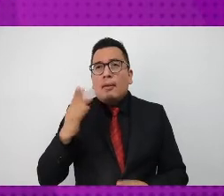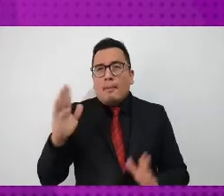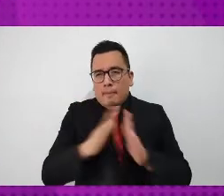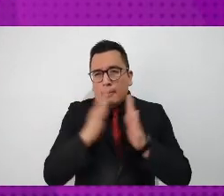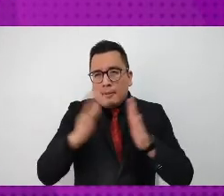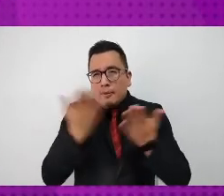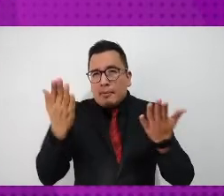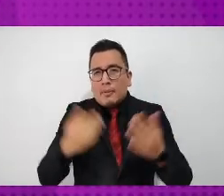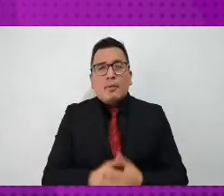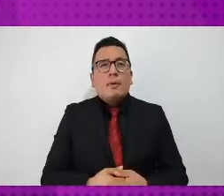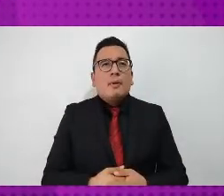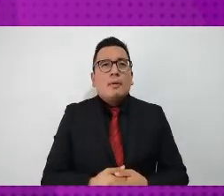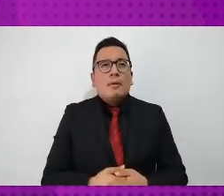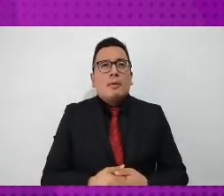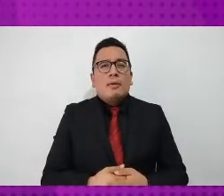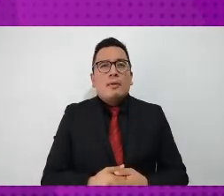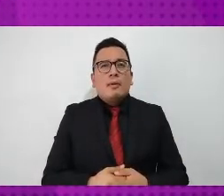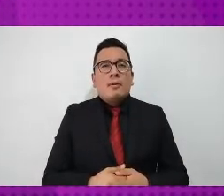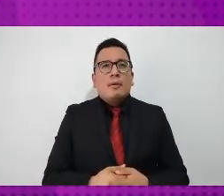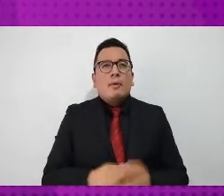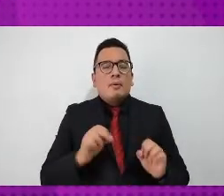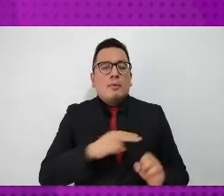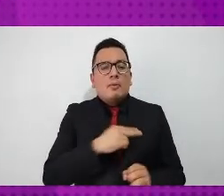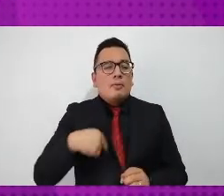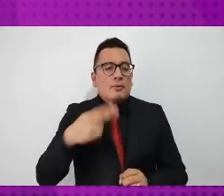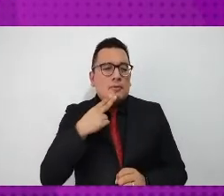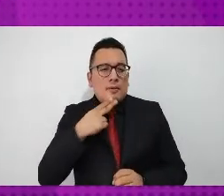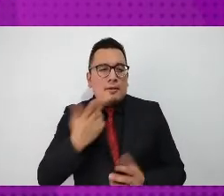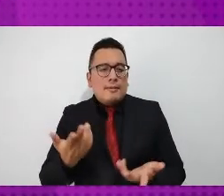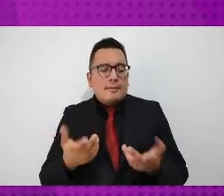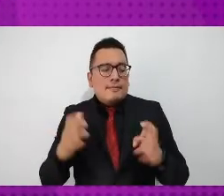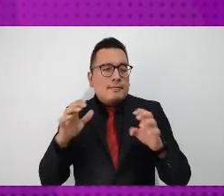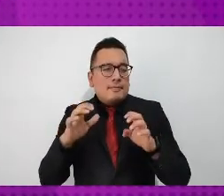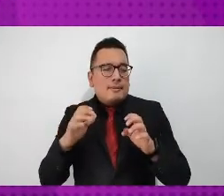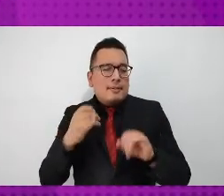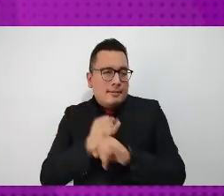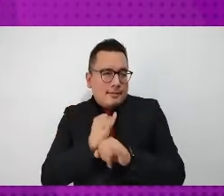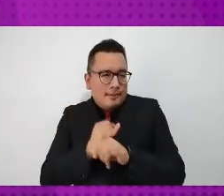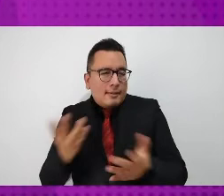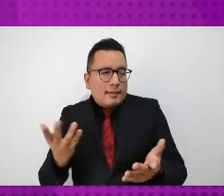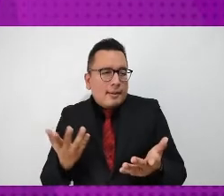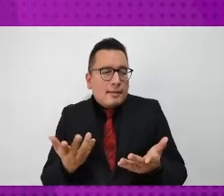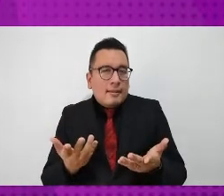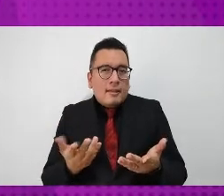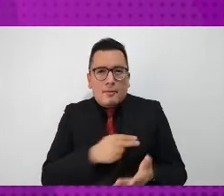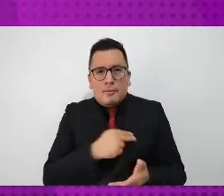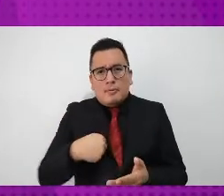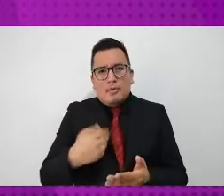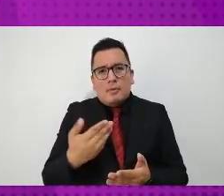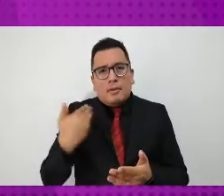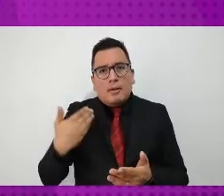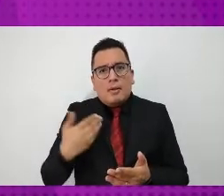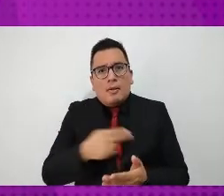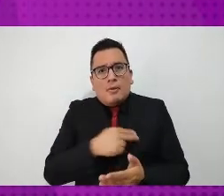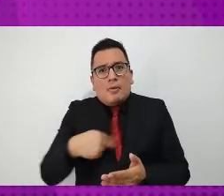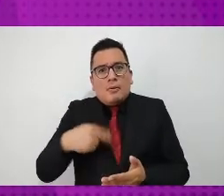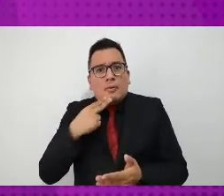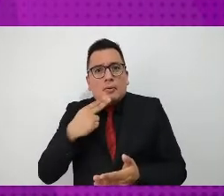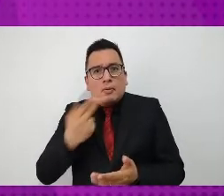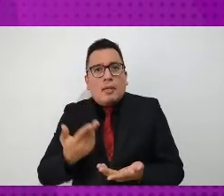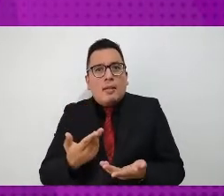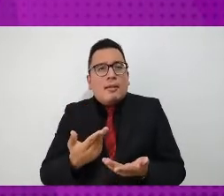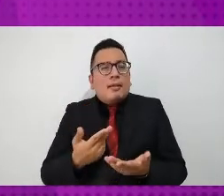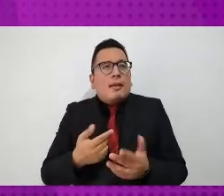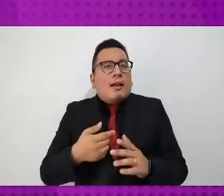digital no utilizamos este voto electrónico por internet ya tenemos el voto postal anticipado pocas